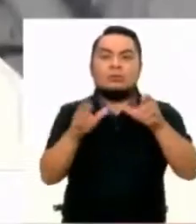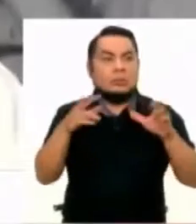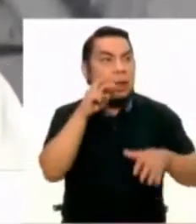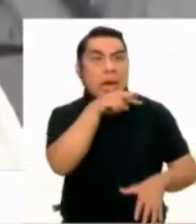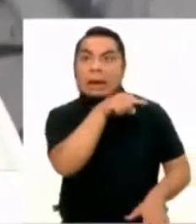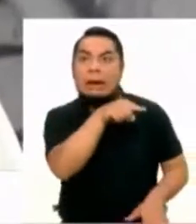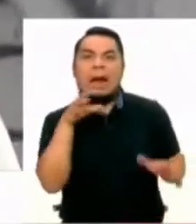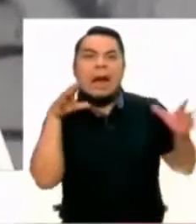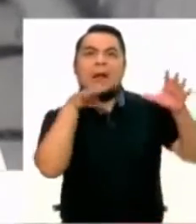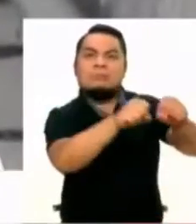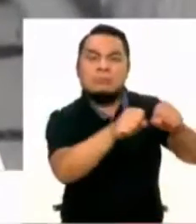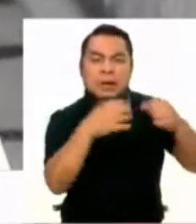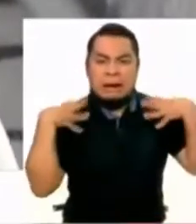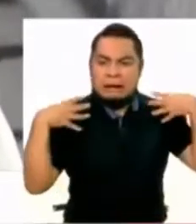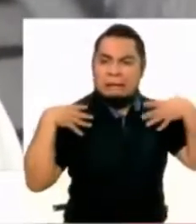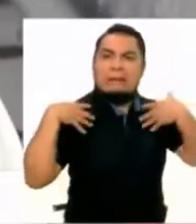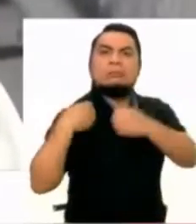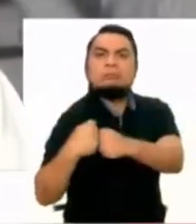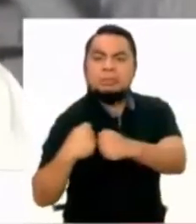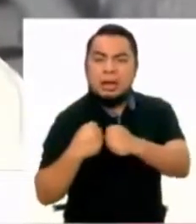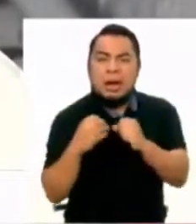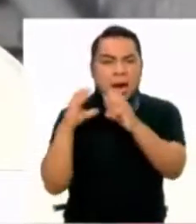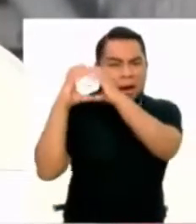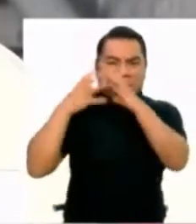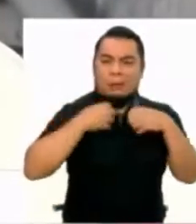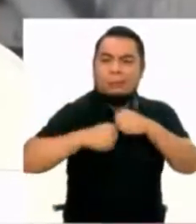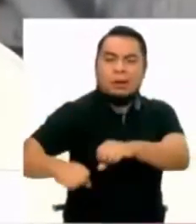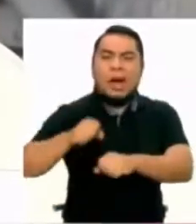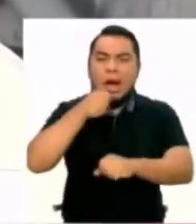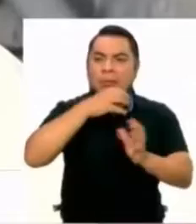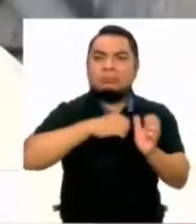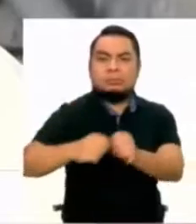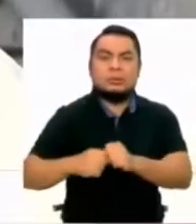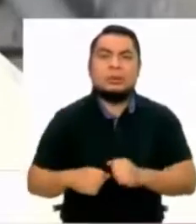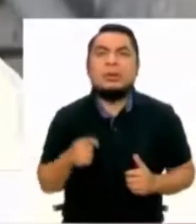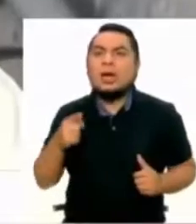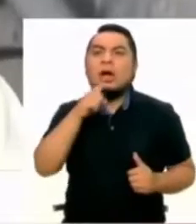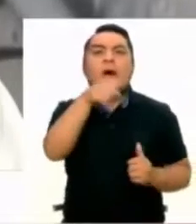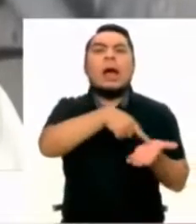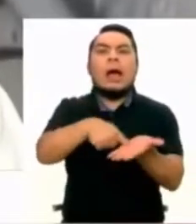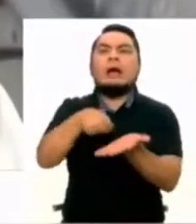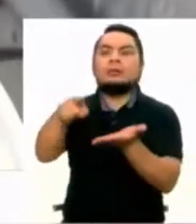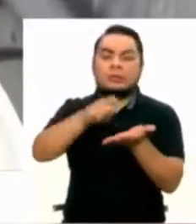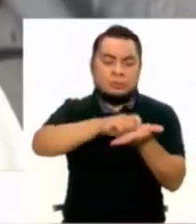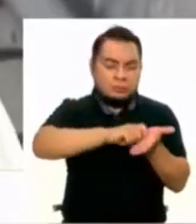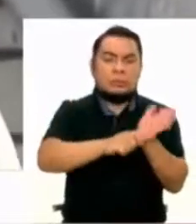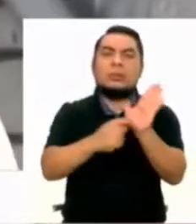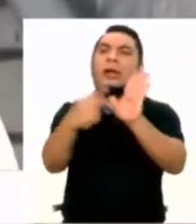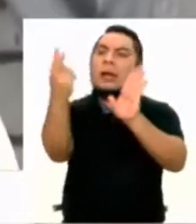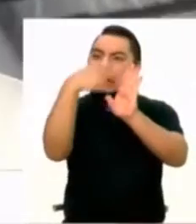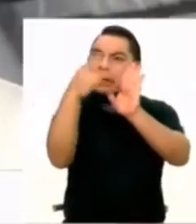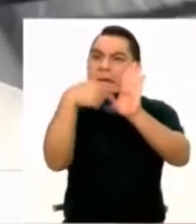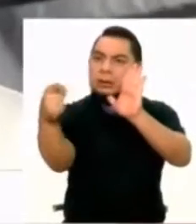Bueno amigos, ¿tú qué opinas? Déjanos tus comentarios, no olvides de suscribirte a nuestro canal, dale muchos likes y lo más